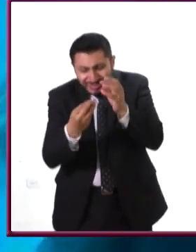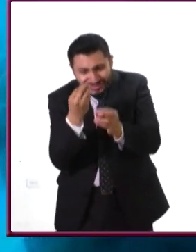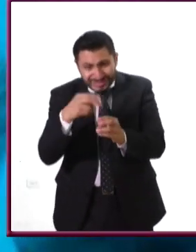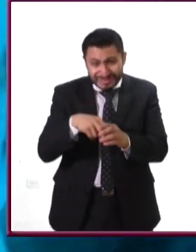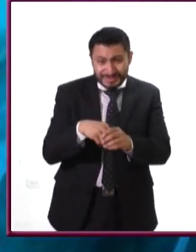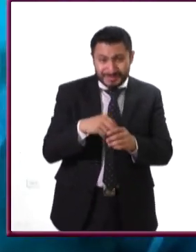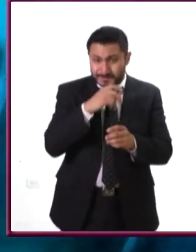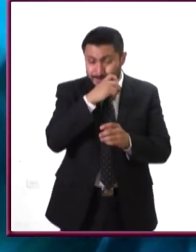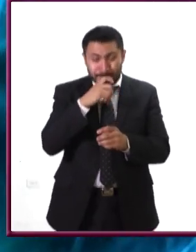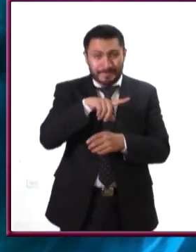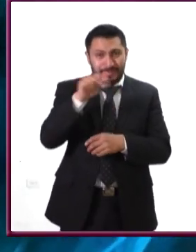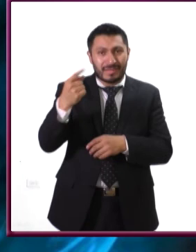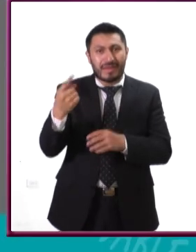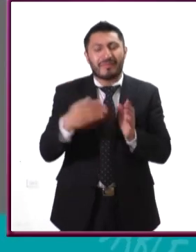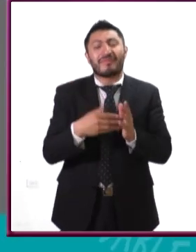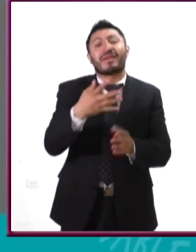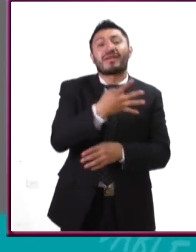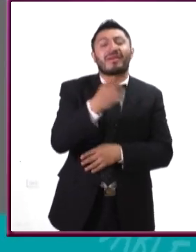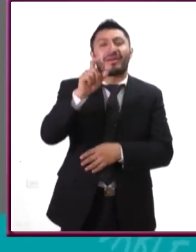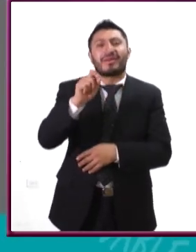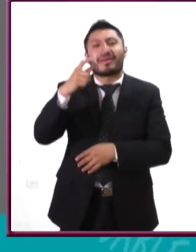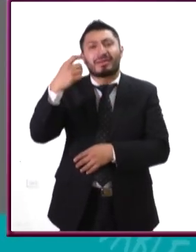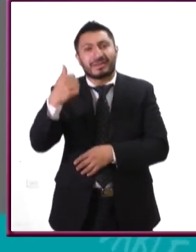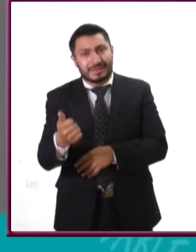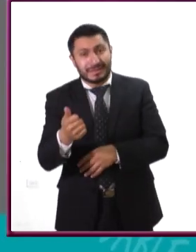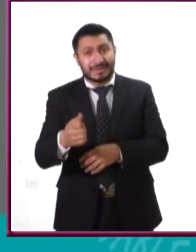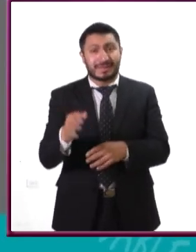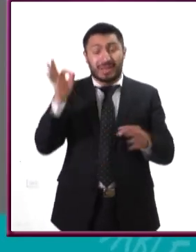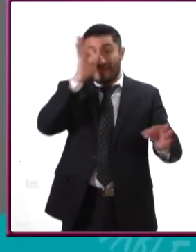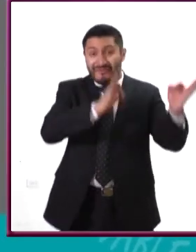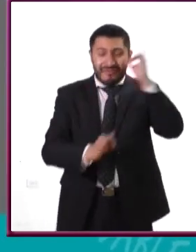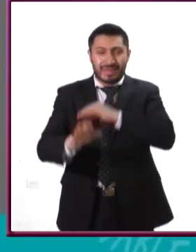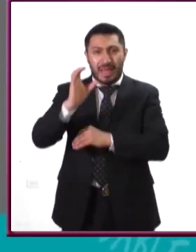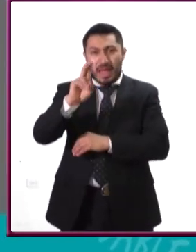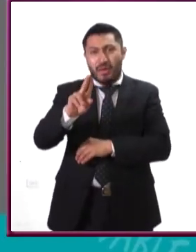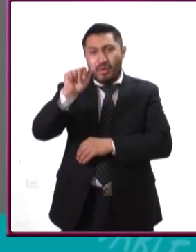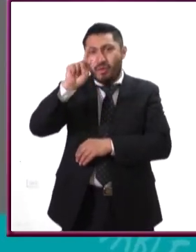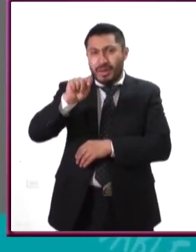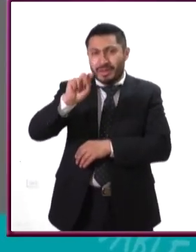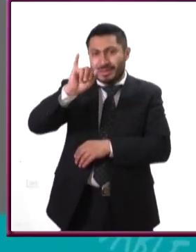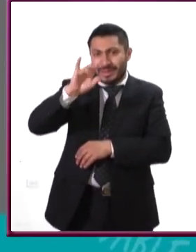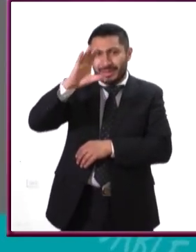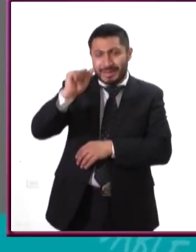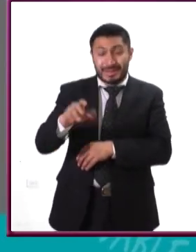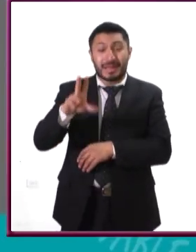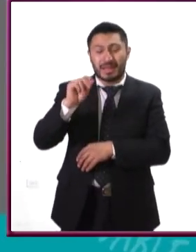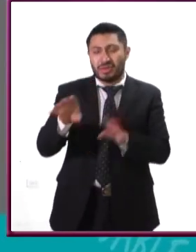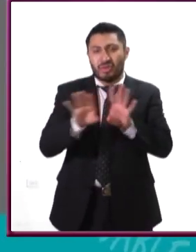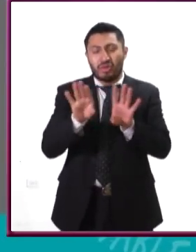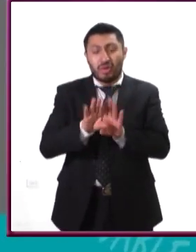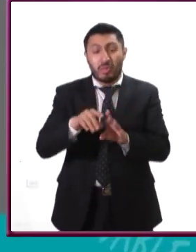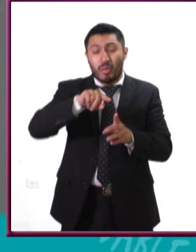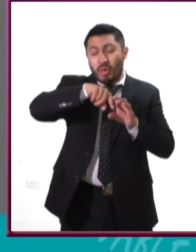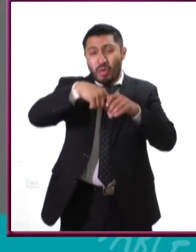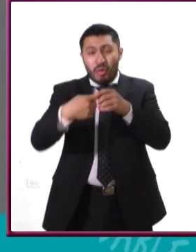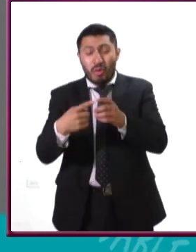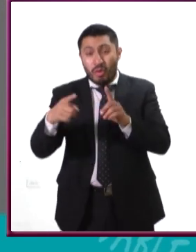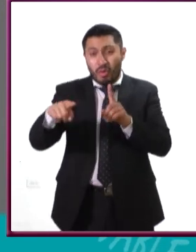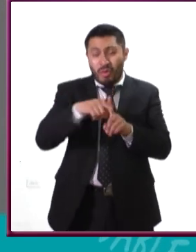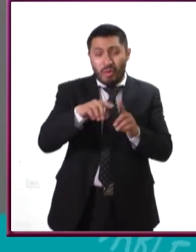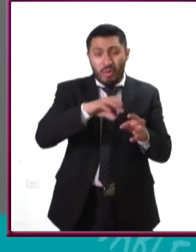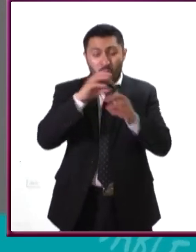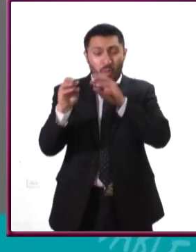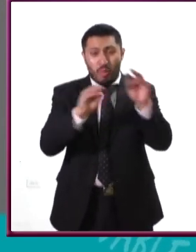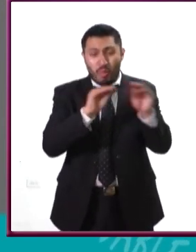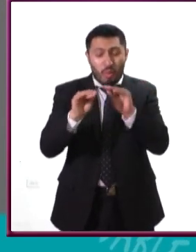cada partícula. En 1926, con la física cuántica, se propuso que los electrones no se mueven como en